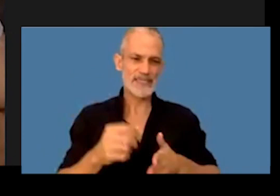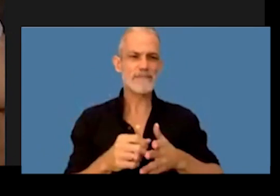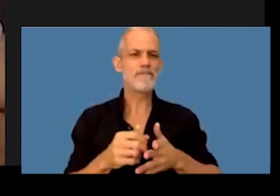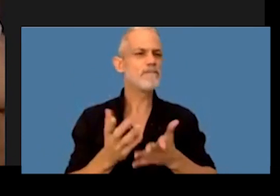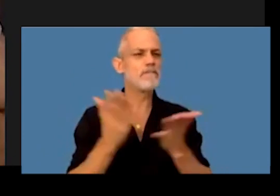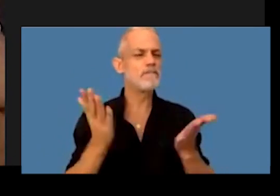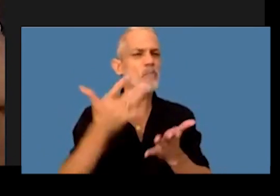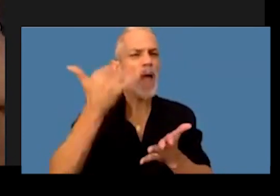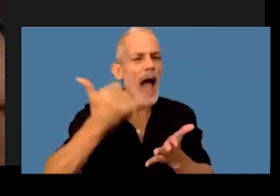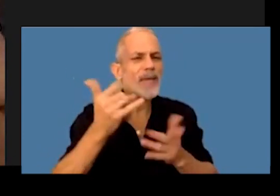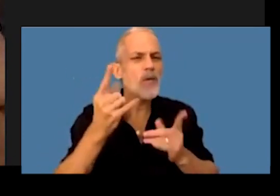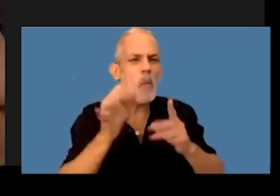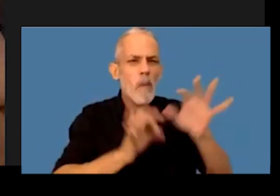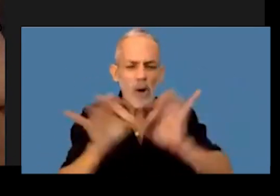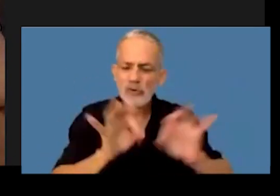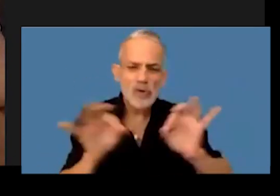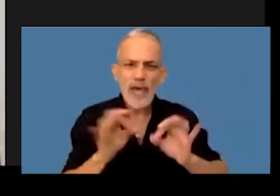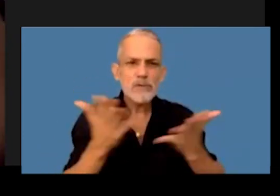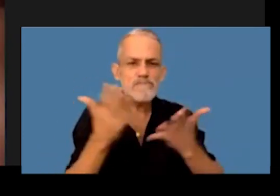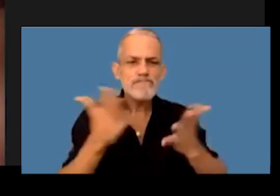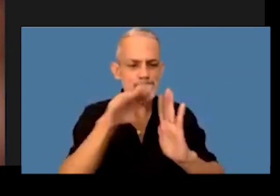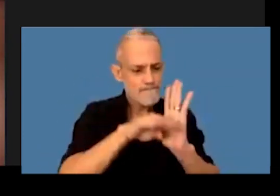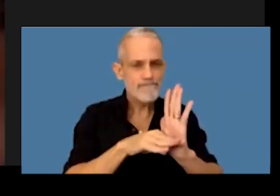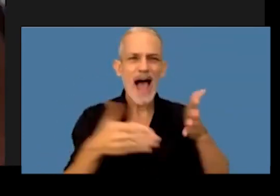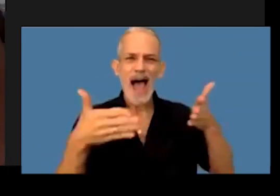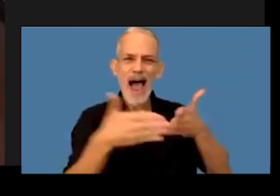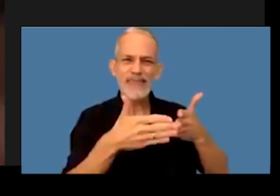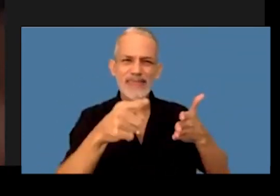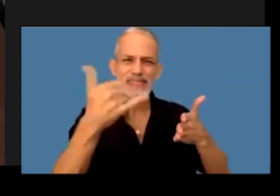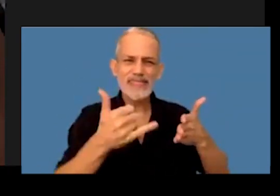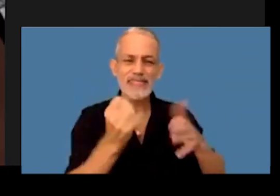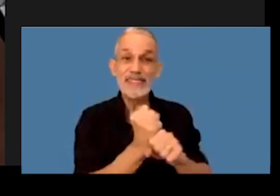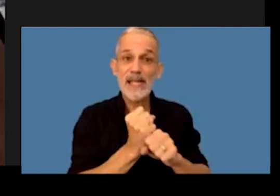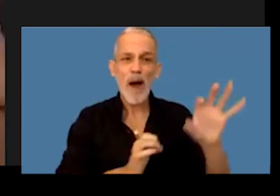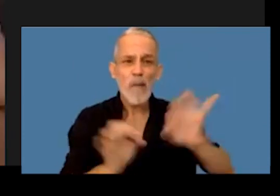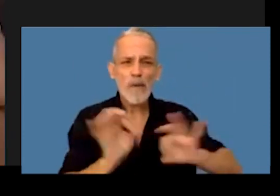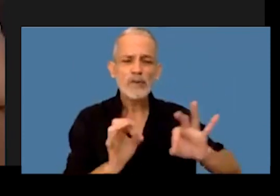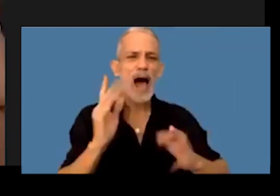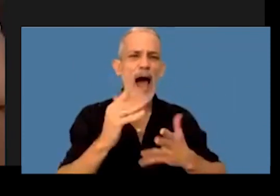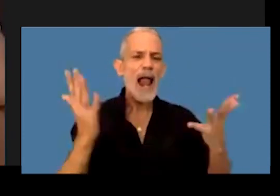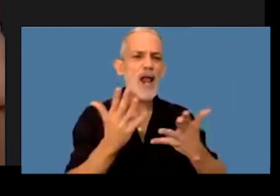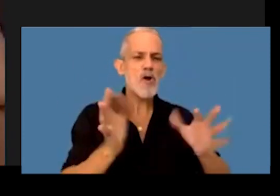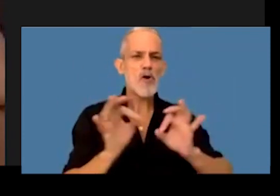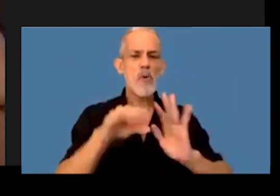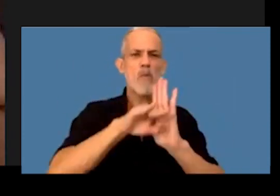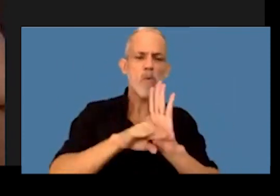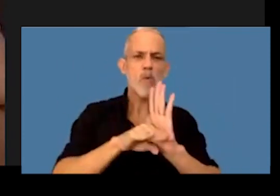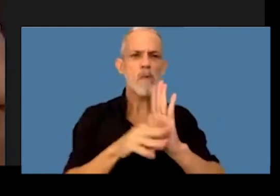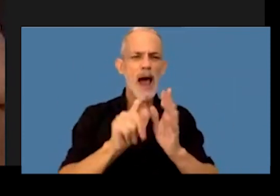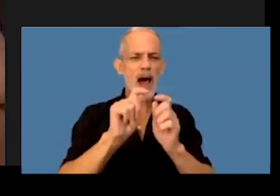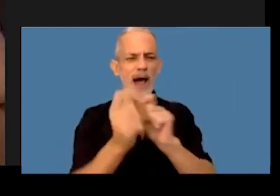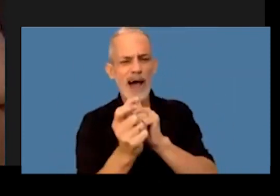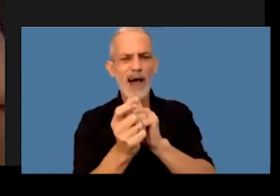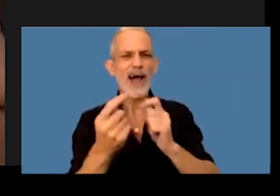algún proyecto o algo, la agencia está trabajando para algún proyecto de norma para que modifique, derogue